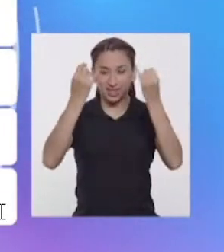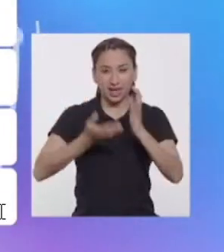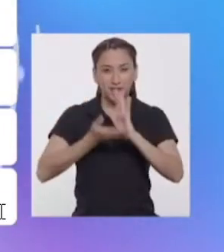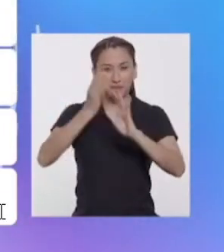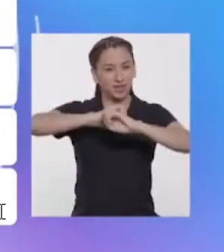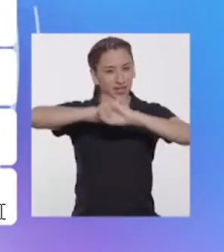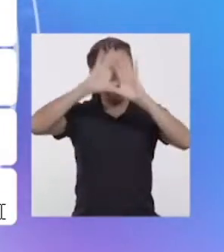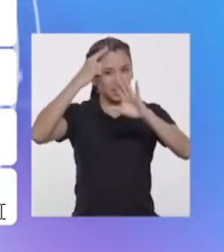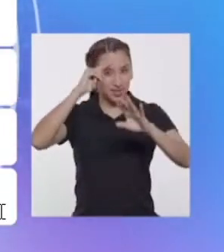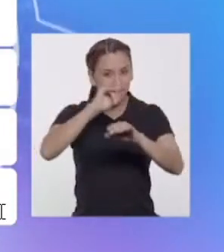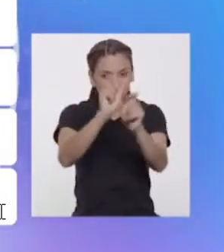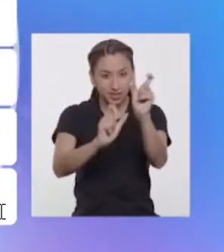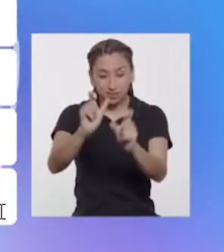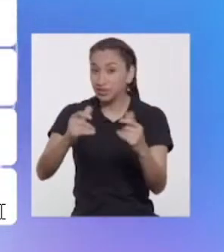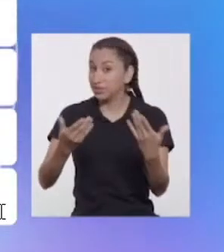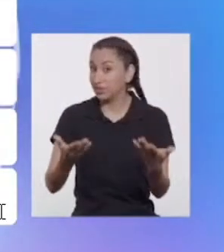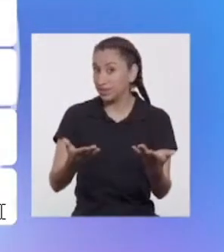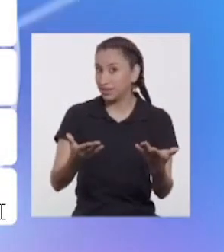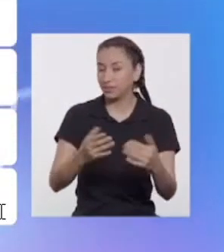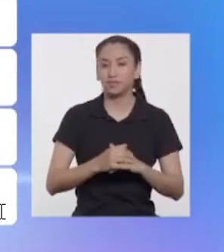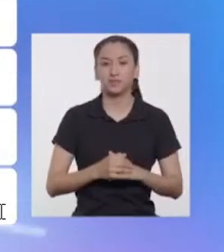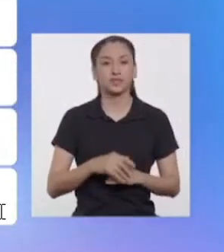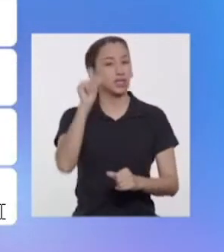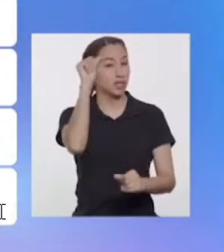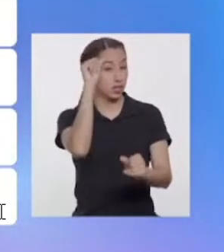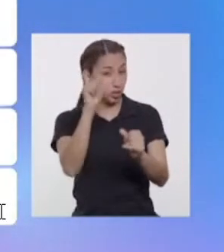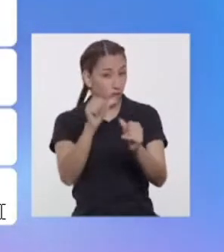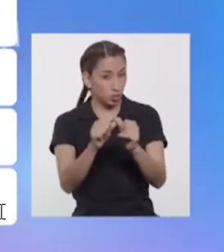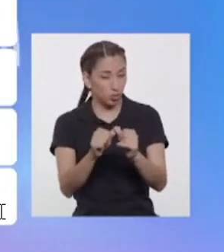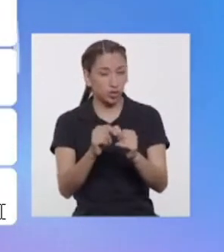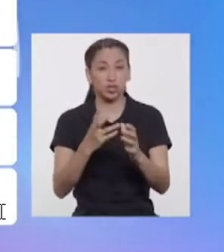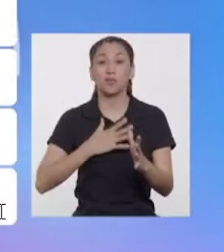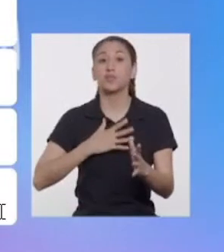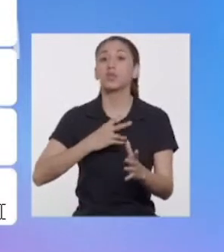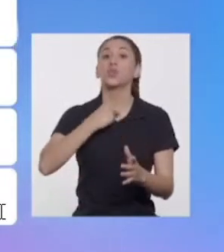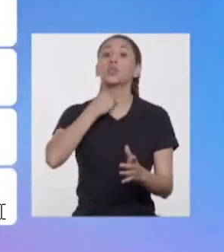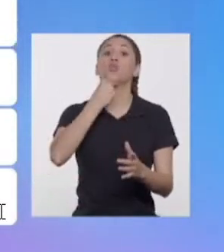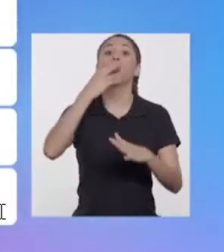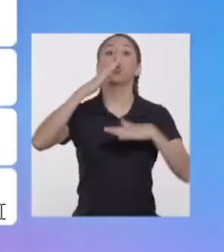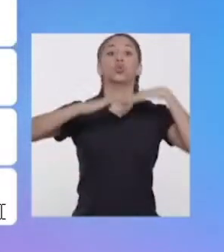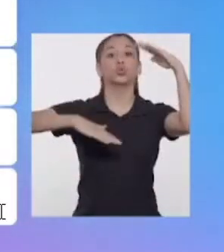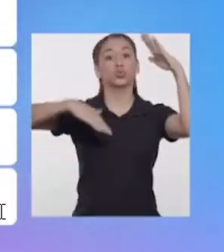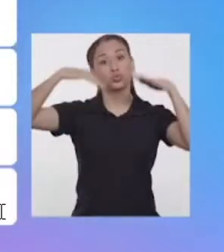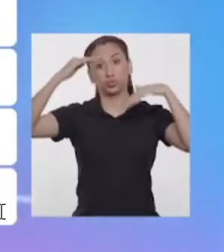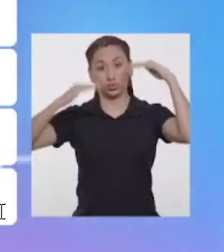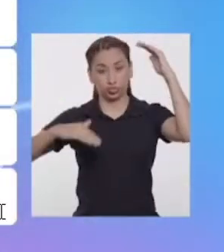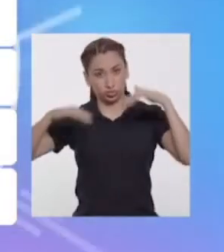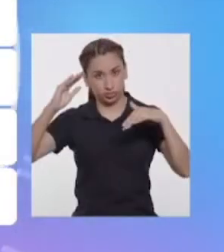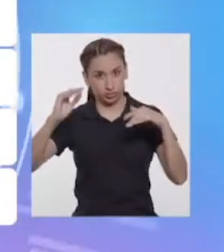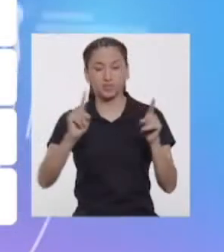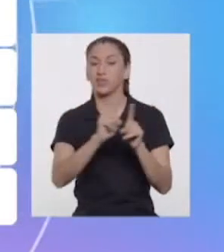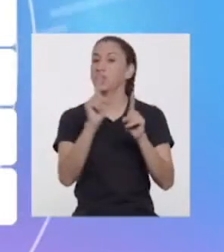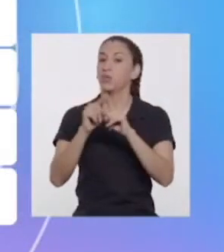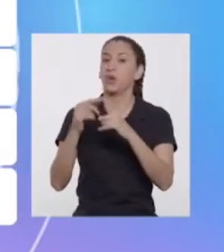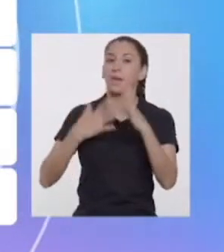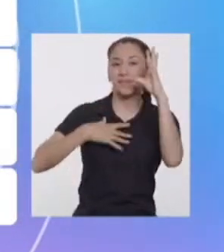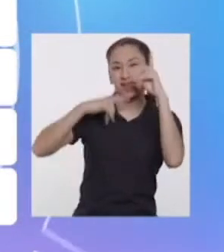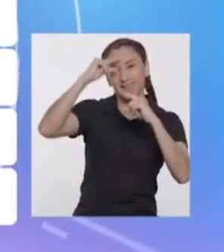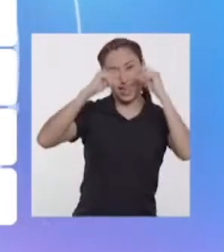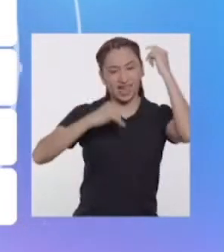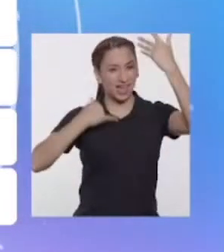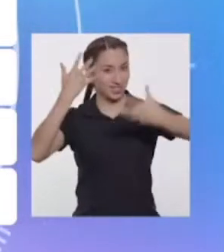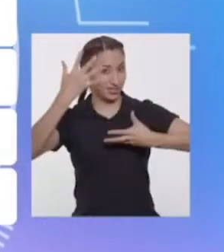comprendidas por mi público? Recordemos que el tono de nuestra voz, así como